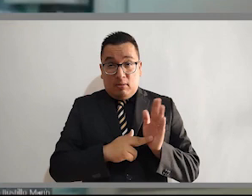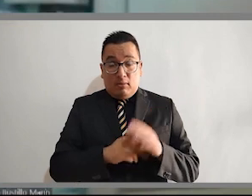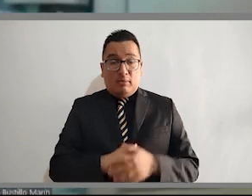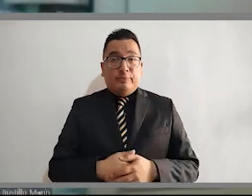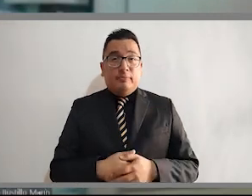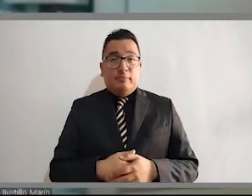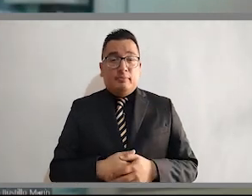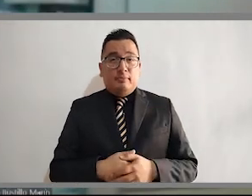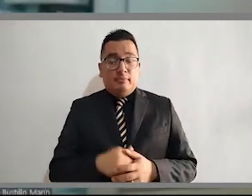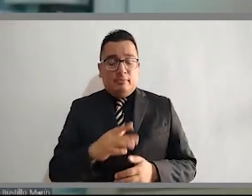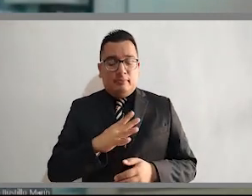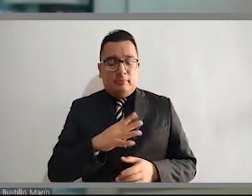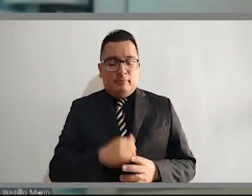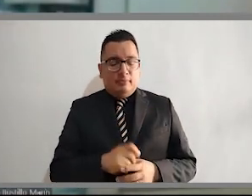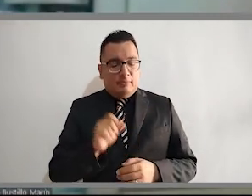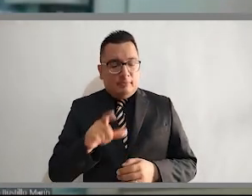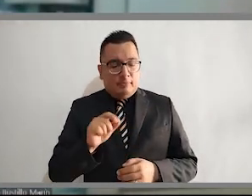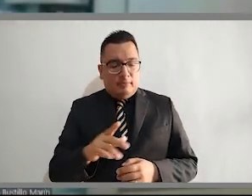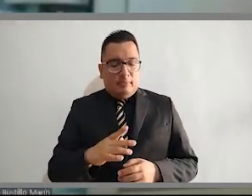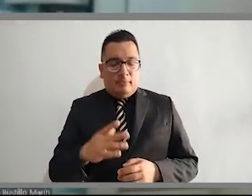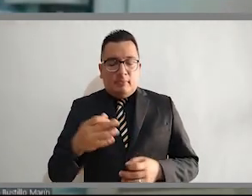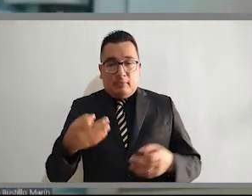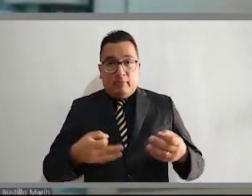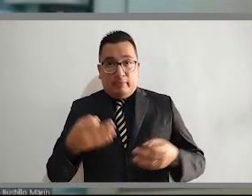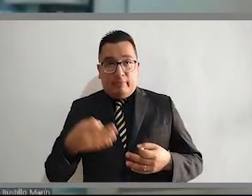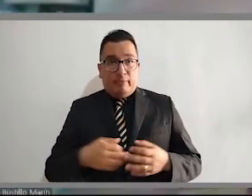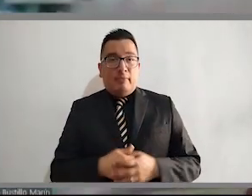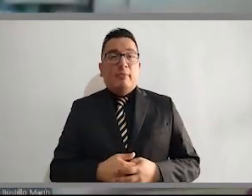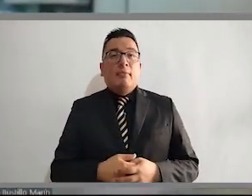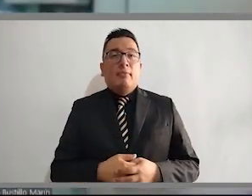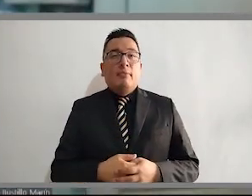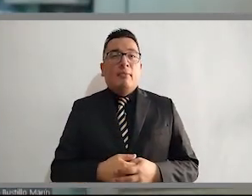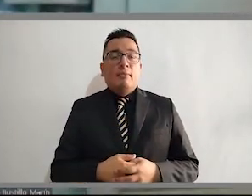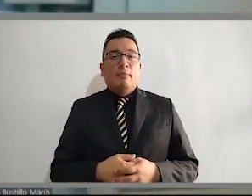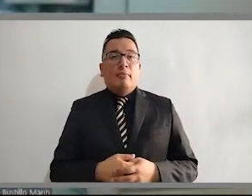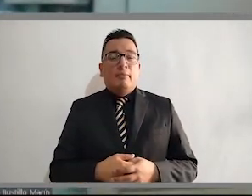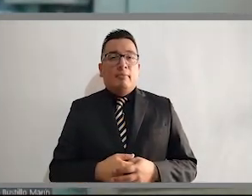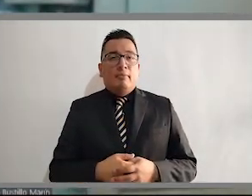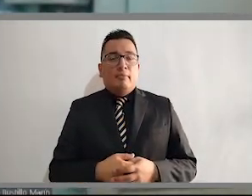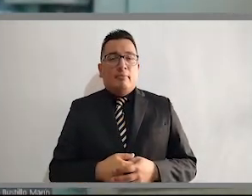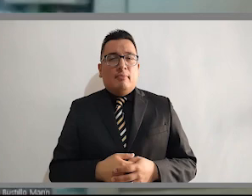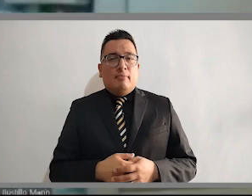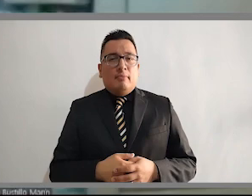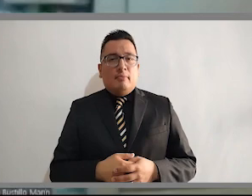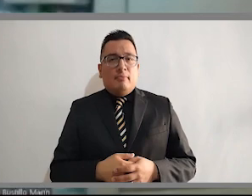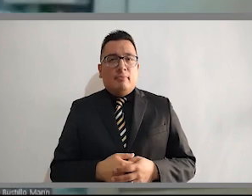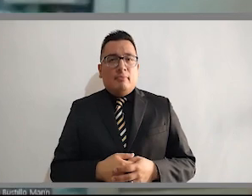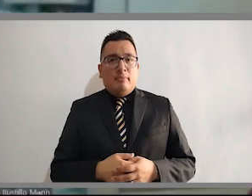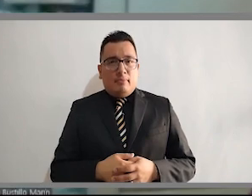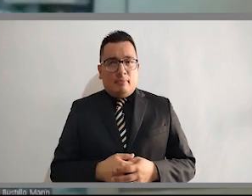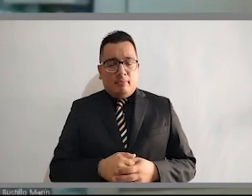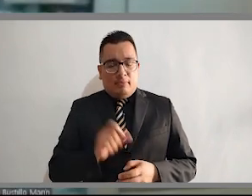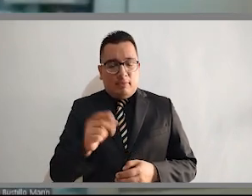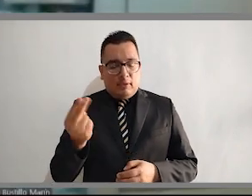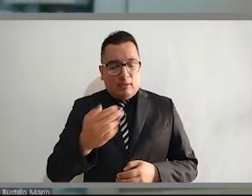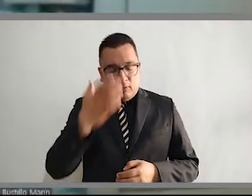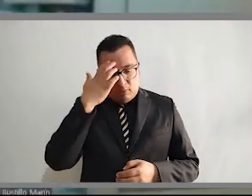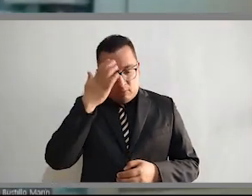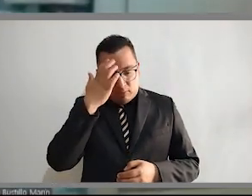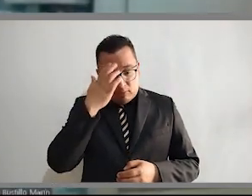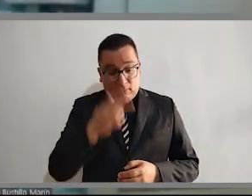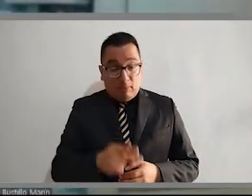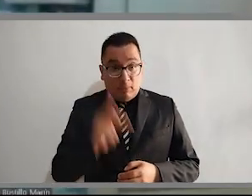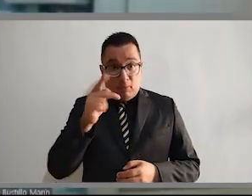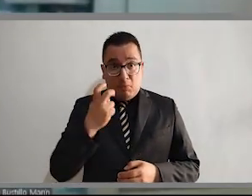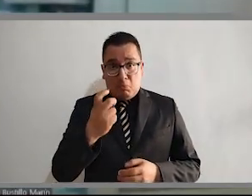estatutos y integrar también en sus juicios la violencia política de género, ¿no? Y también